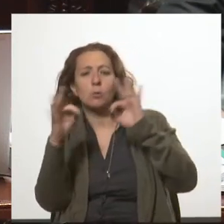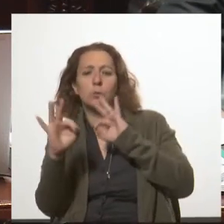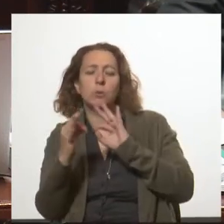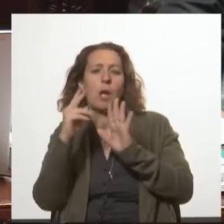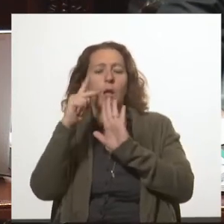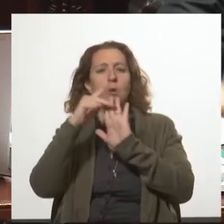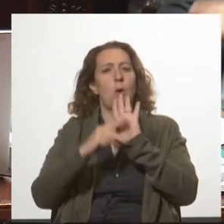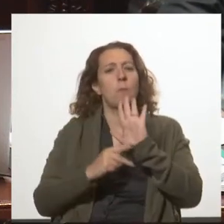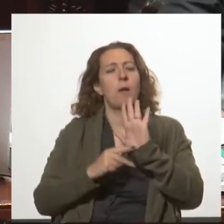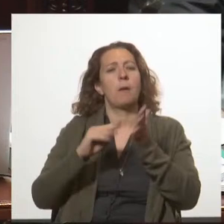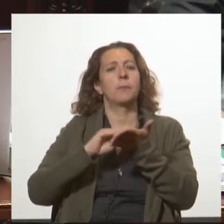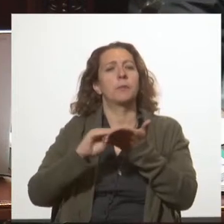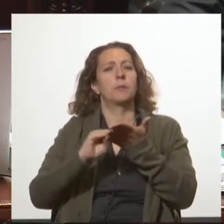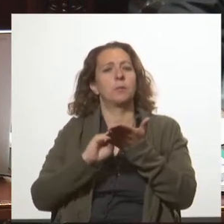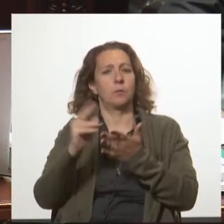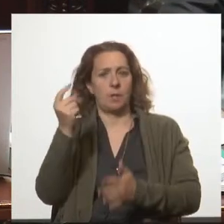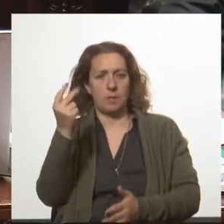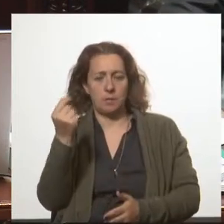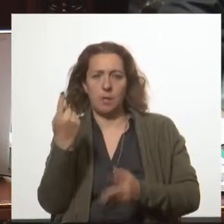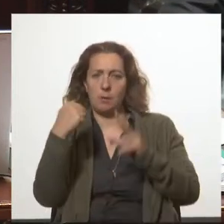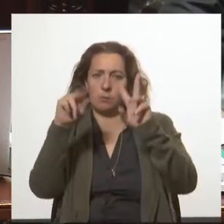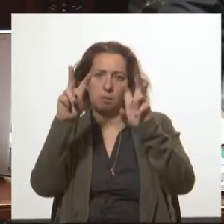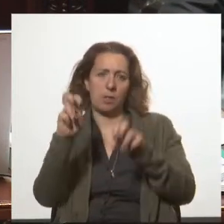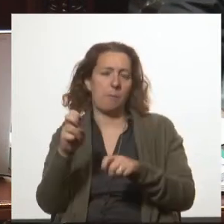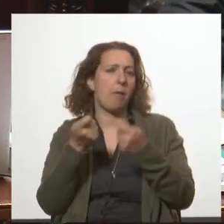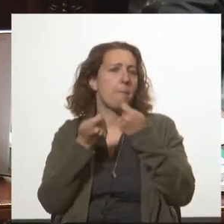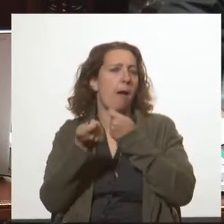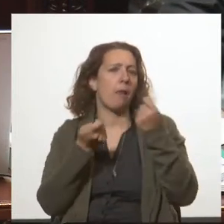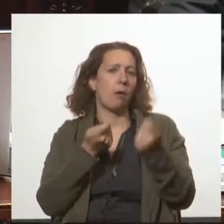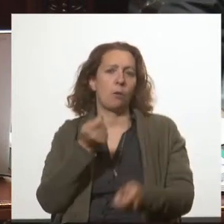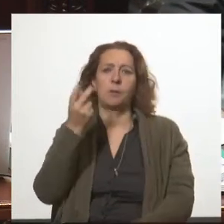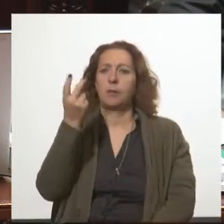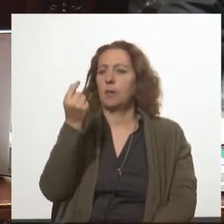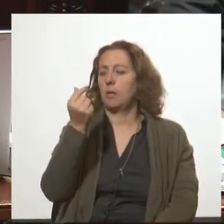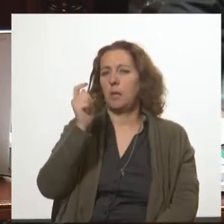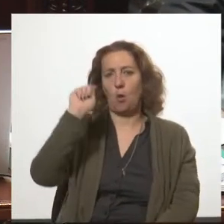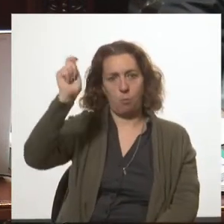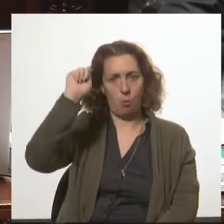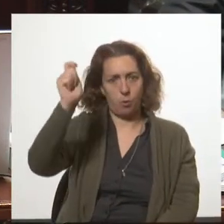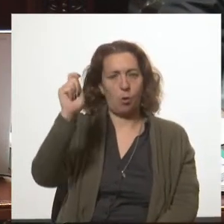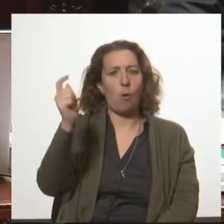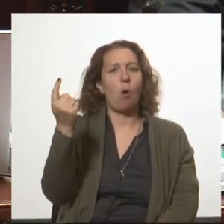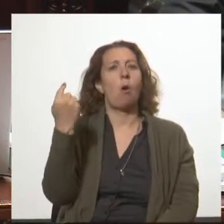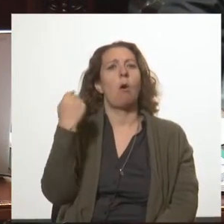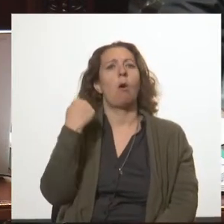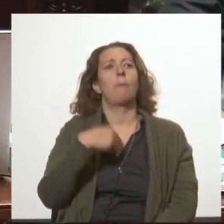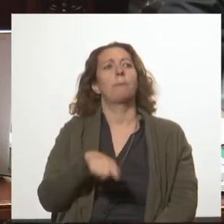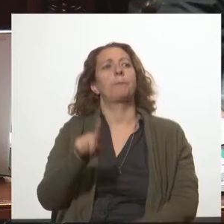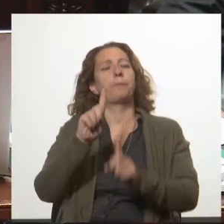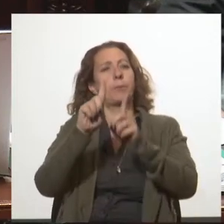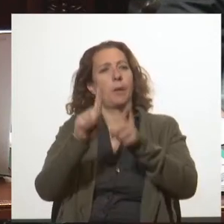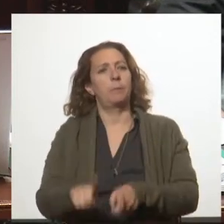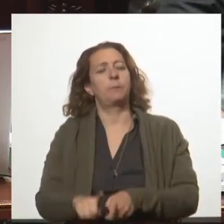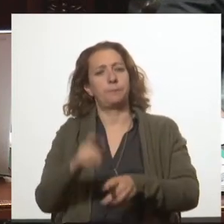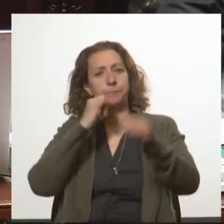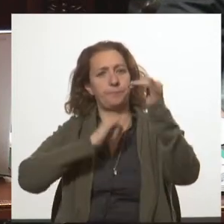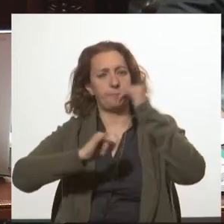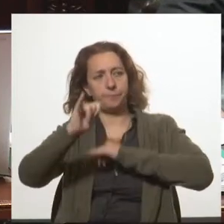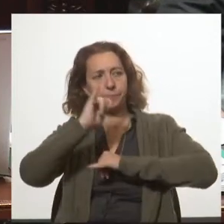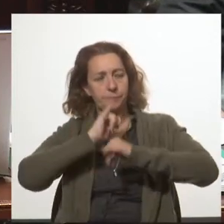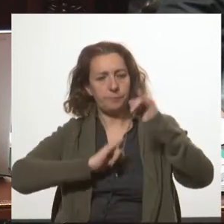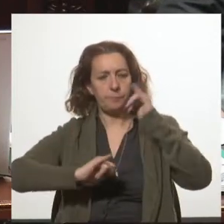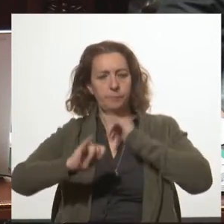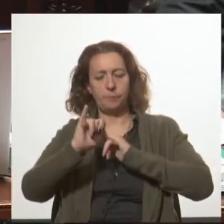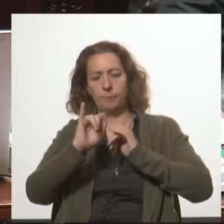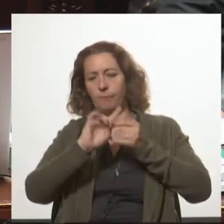financiera en lo relativo al manejo de dineros públicos el hecho de haber reservado y fundadamente la información vinculada a la gestión del complejo